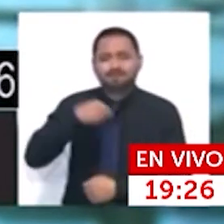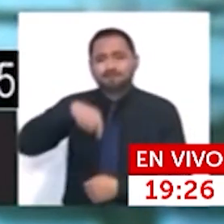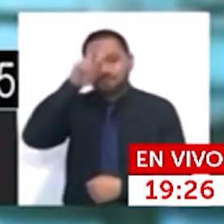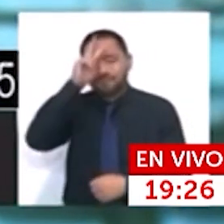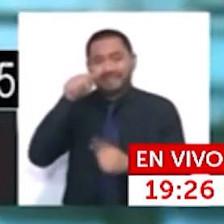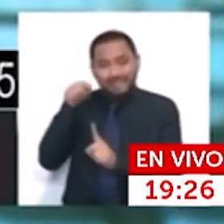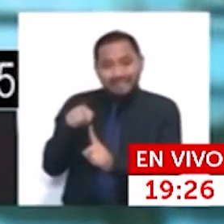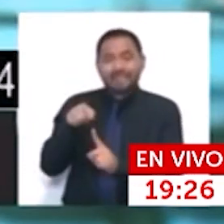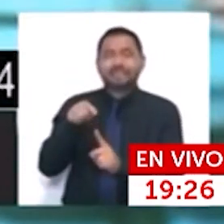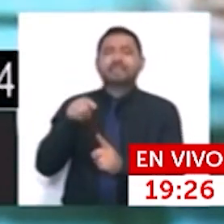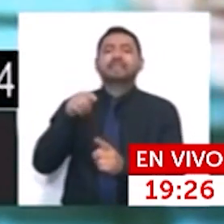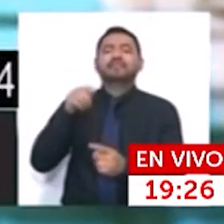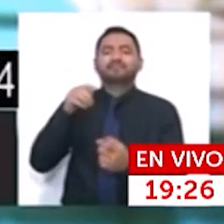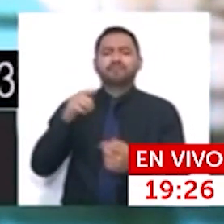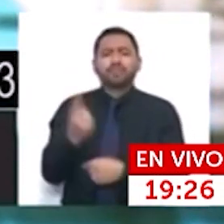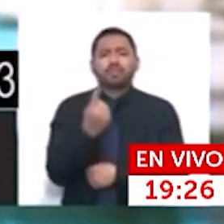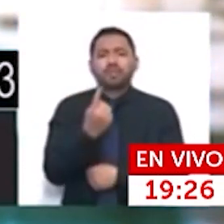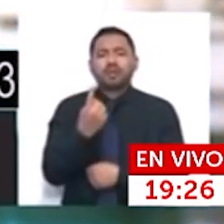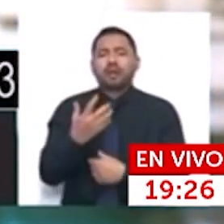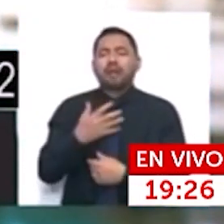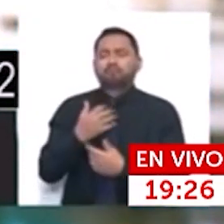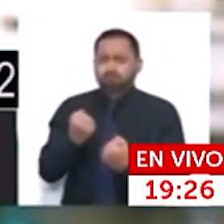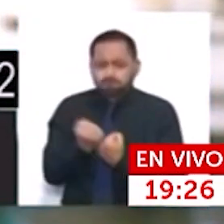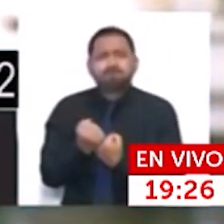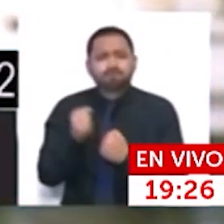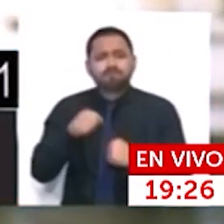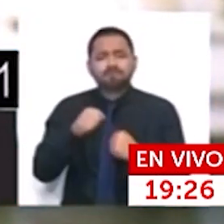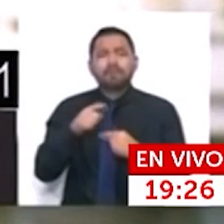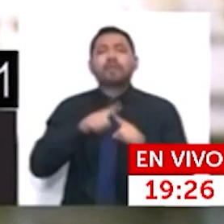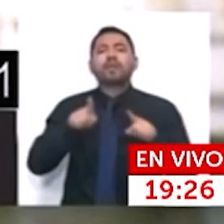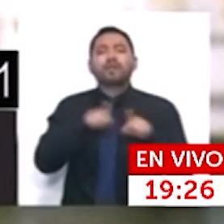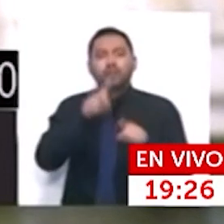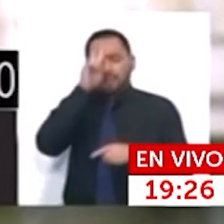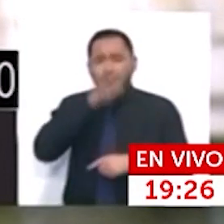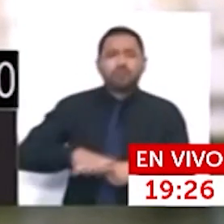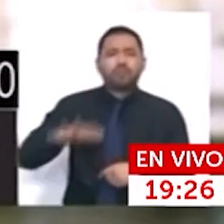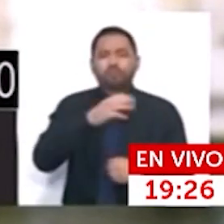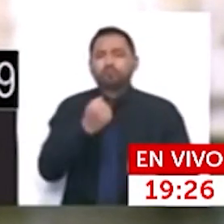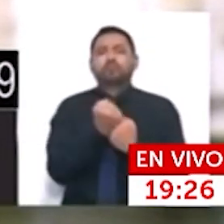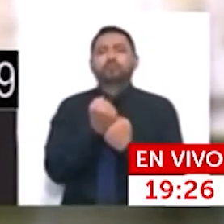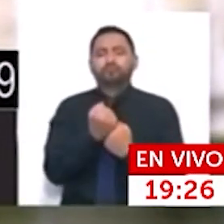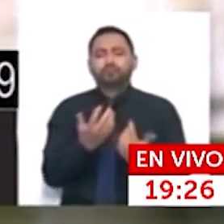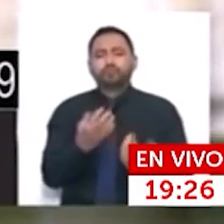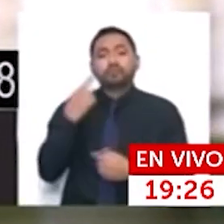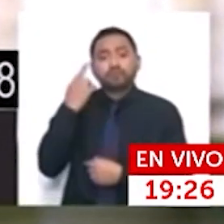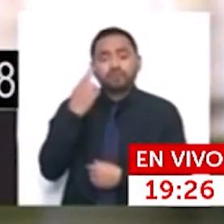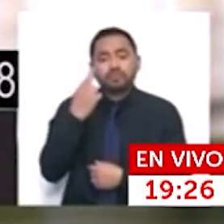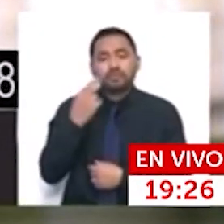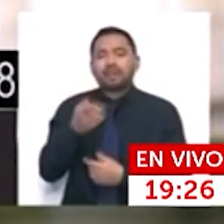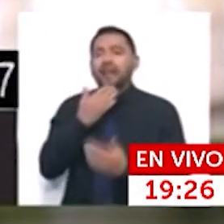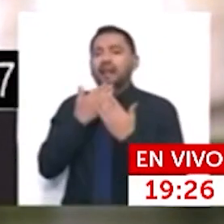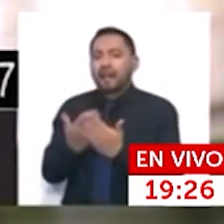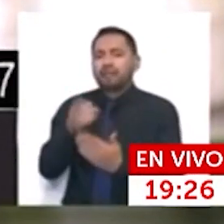solidarizarnos sino ser una cruzada nacional y para eso gracias a los expertos gracias a los compatriotas que se han